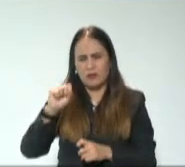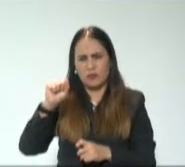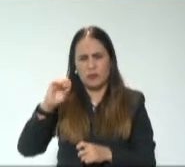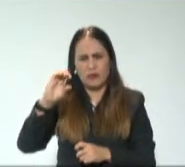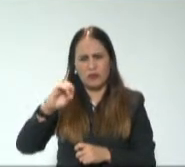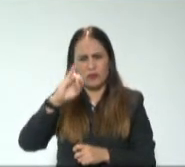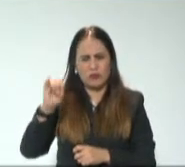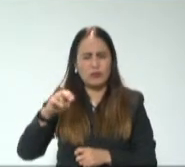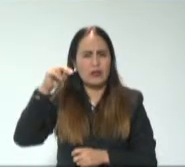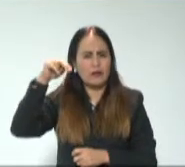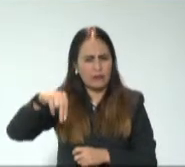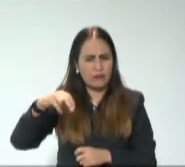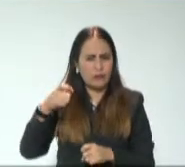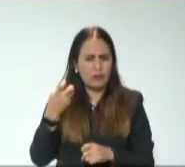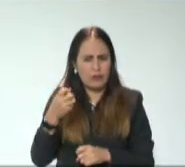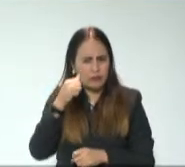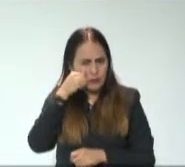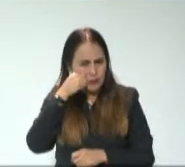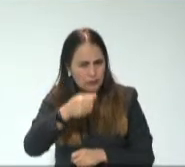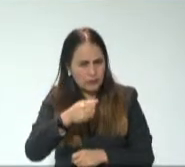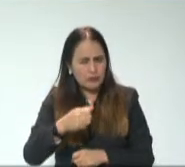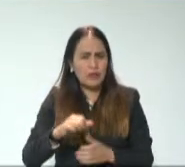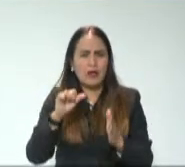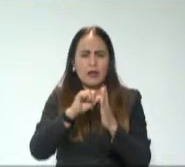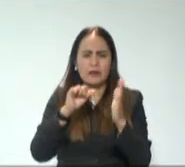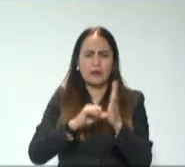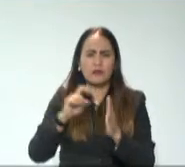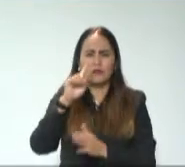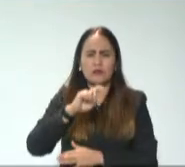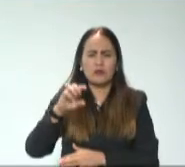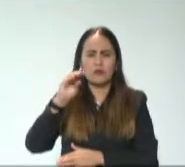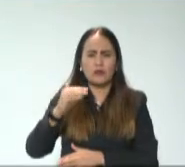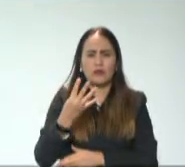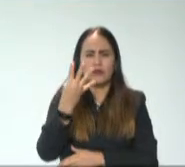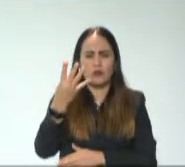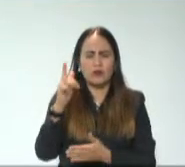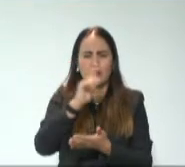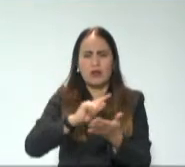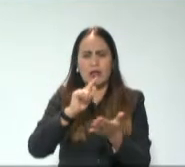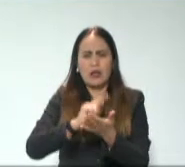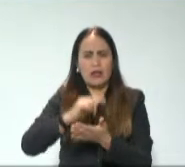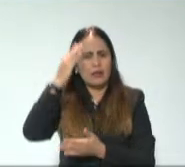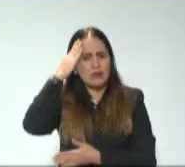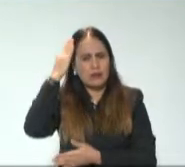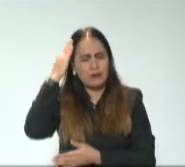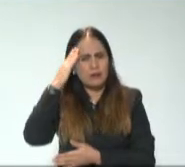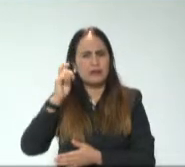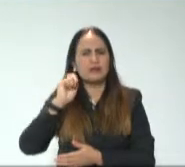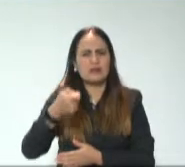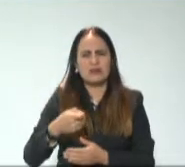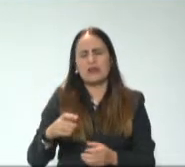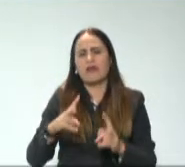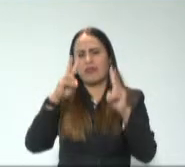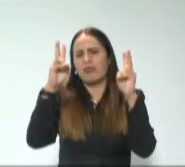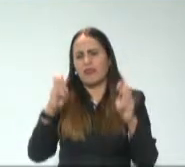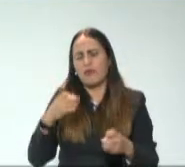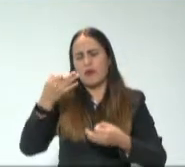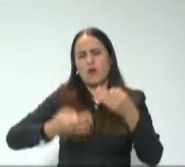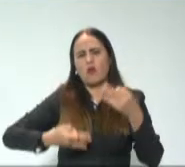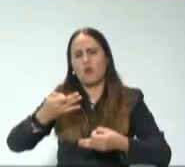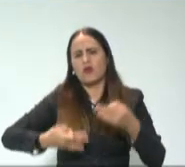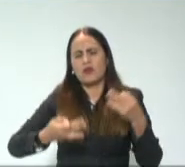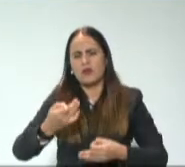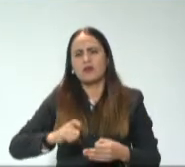de justicia de la nación el artículo 194 de La Ley General Define a los asuntos jurisdiccionales para